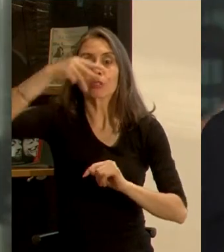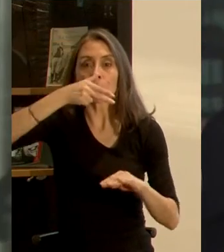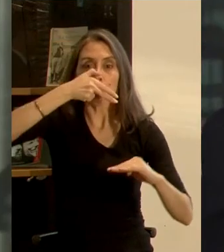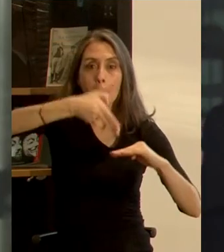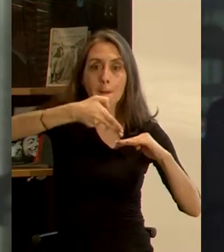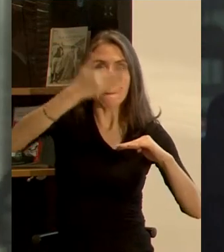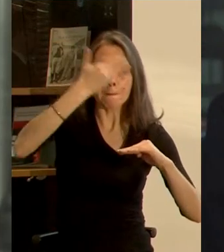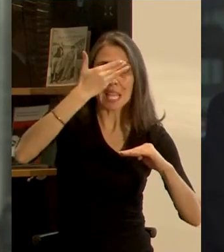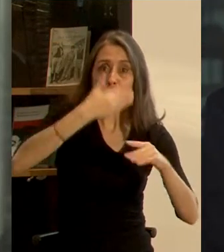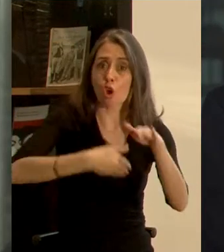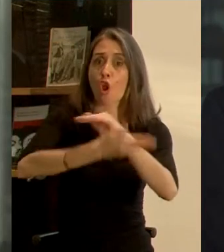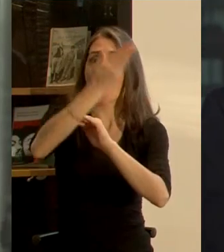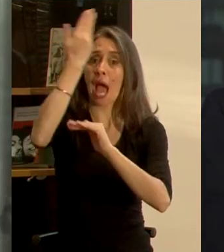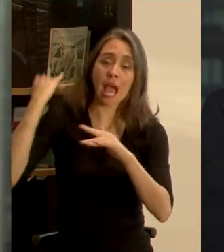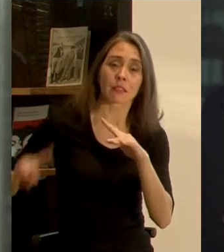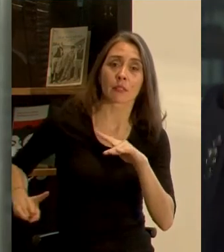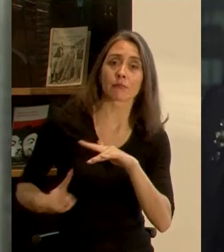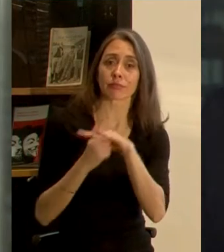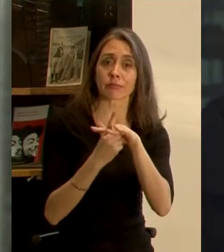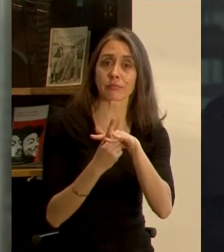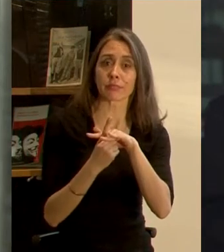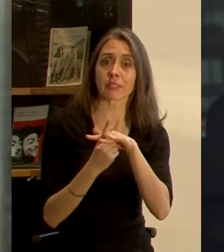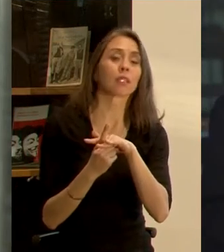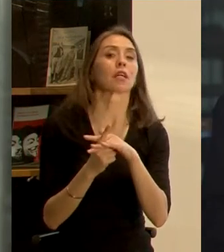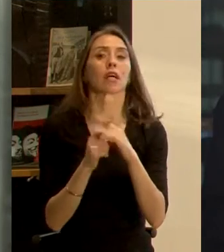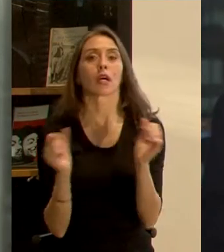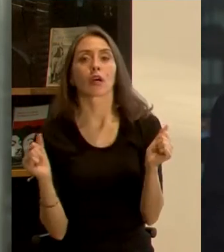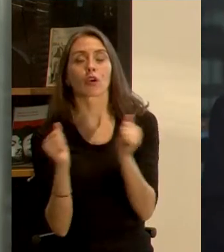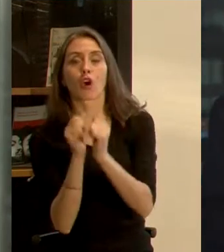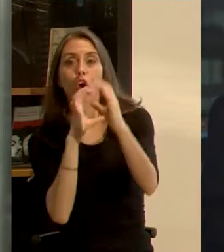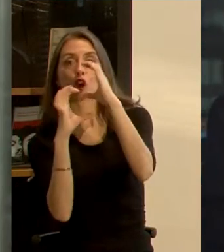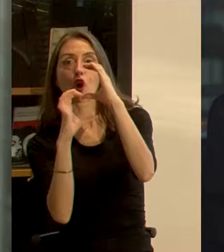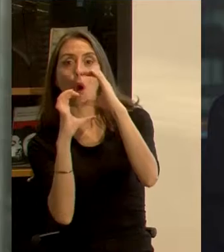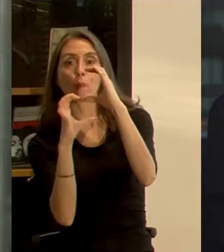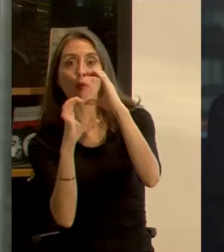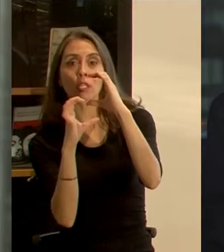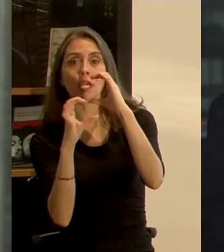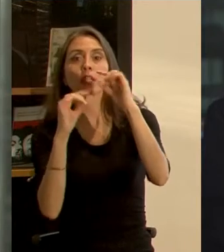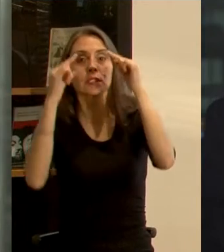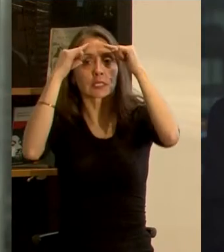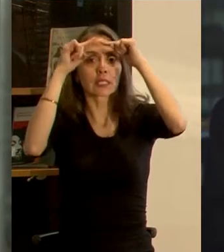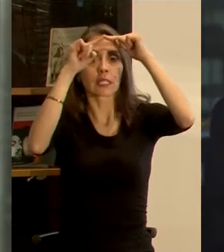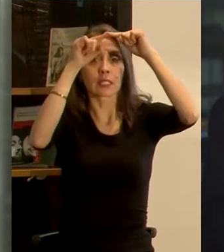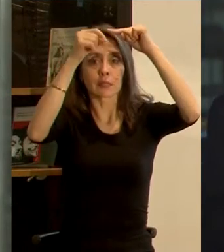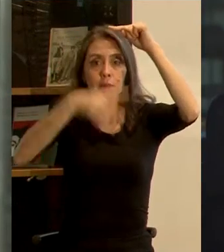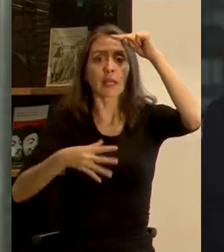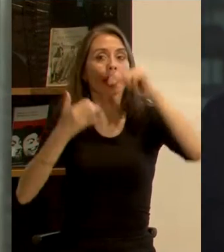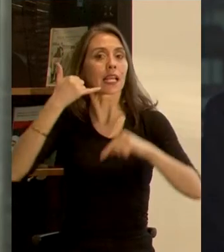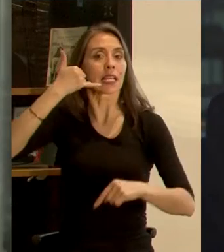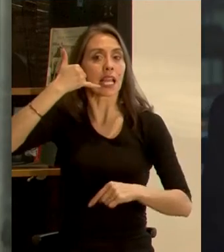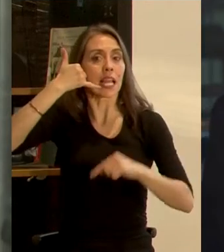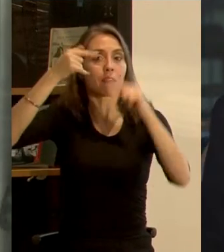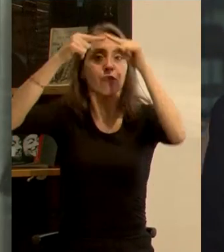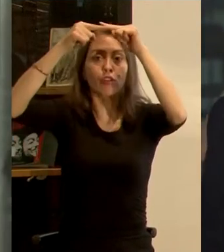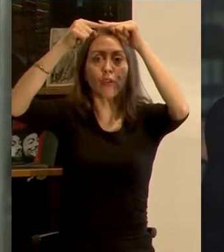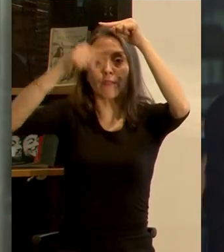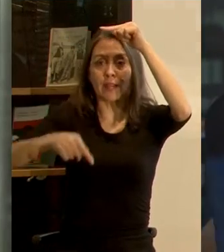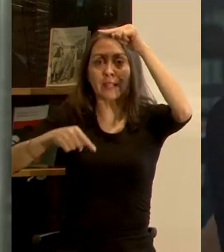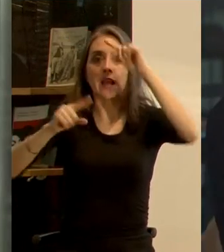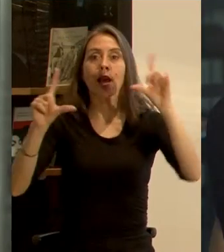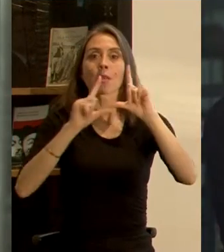petróleo fue acompañado también en el mundo de las comunicaciones de una mirada vertical. El teléfono era vertical, la televisión es